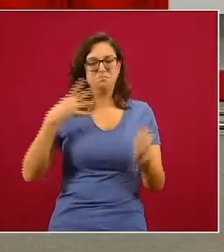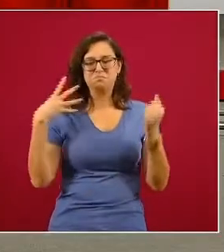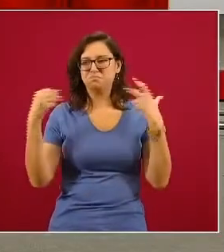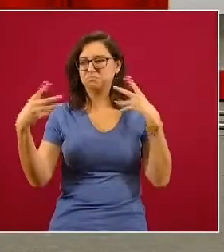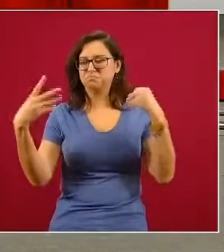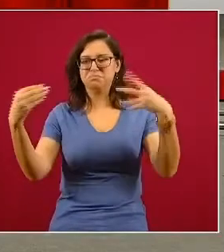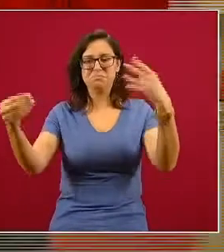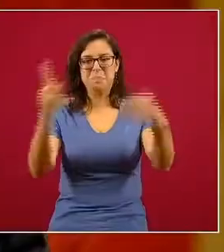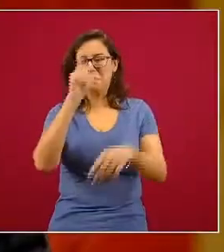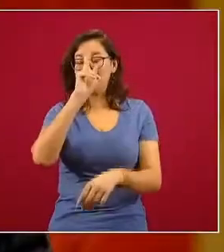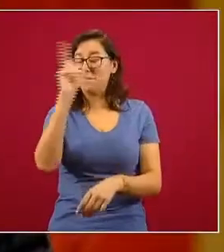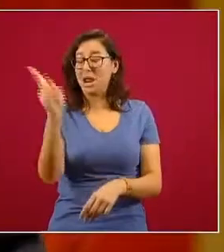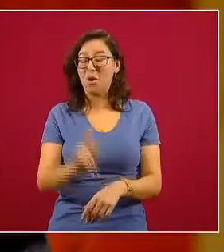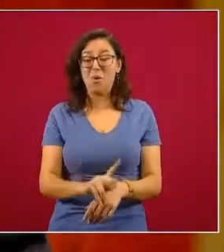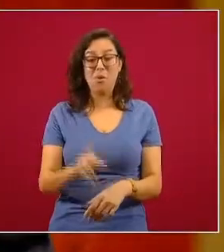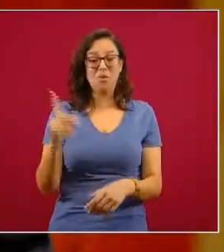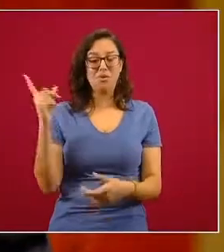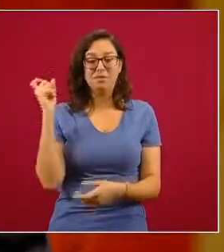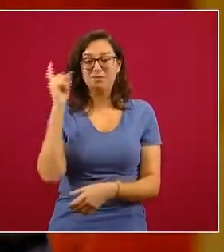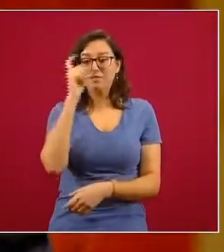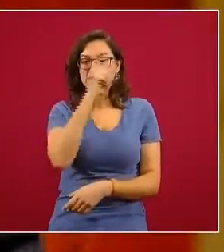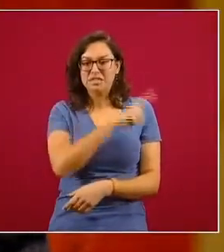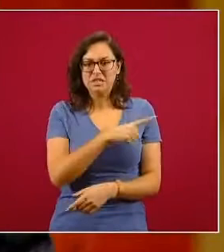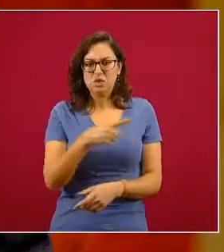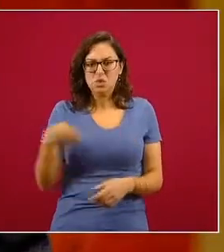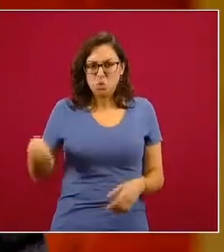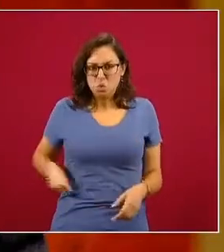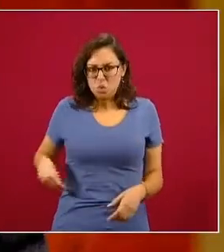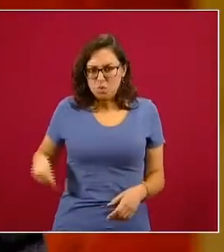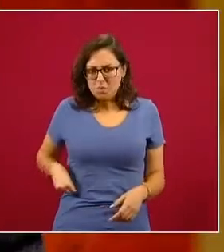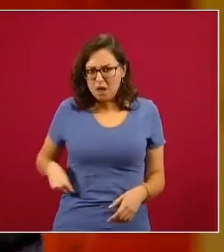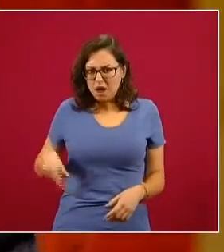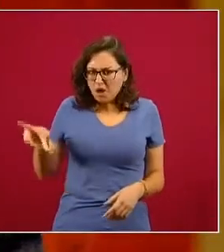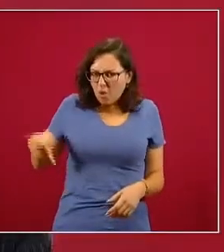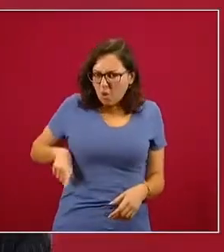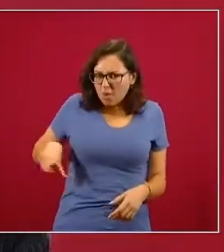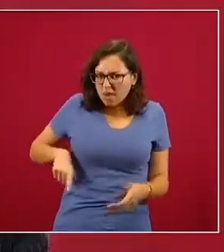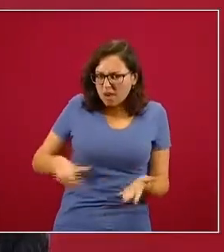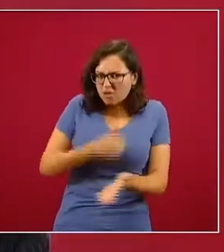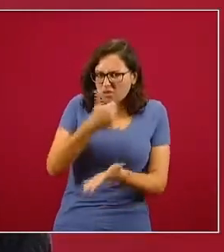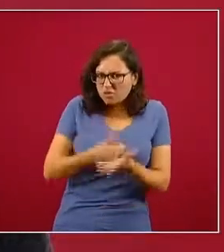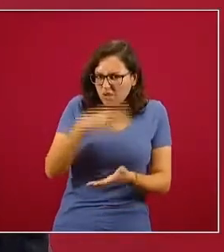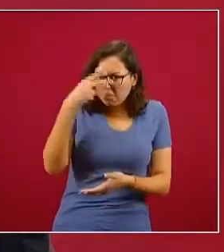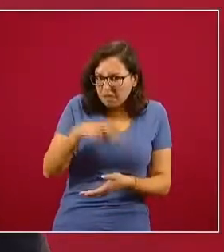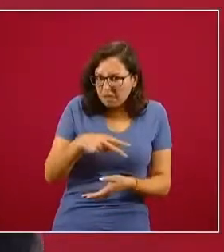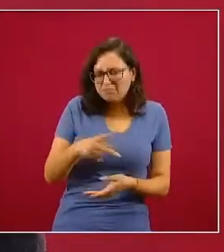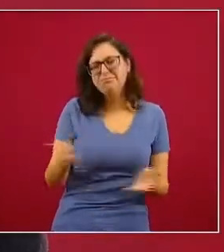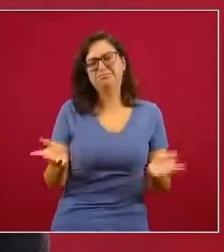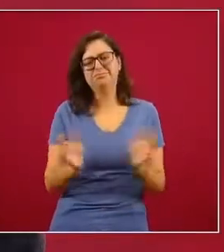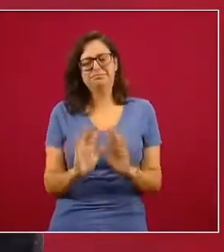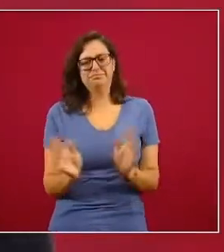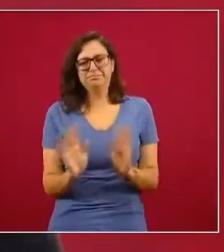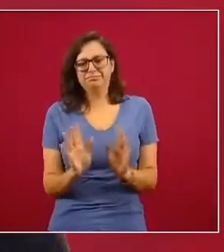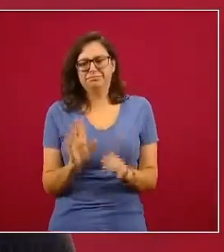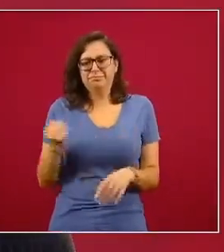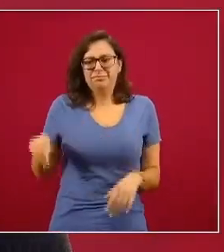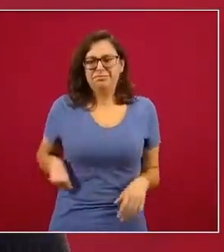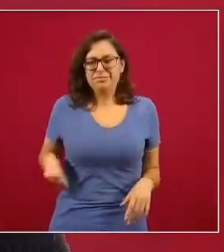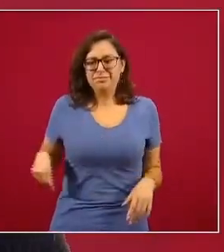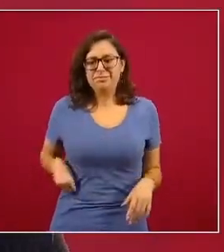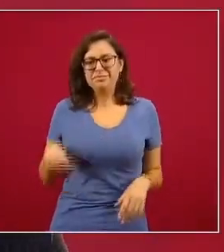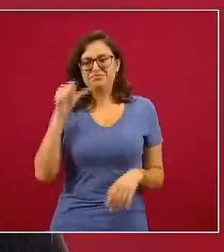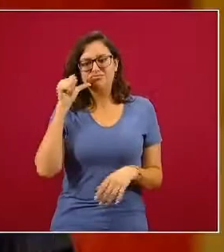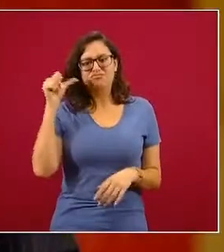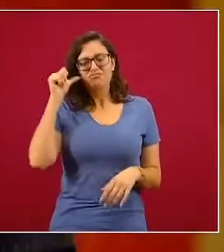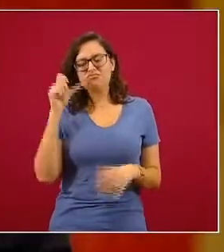país, no hay duda. Y eso no es culpa del gobierno de la Ciudad de México, es culpa de la realidad. Quito la palabra culpa, ayer expliqué que